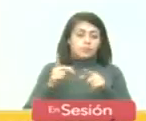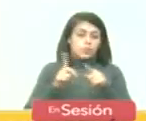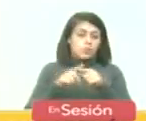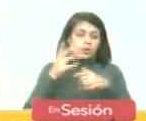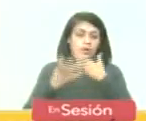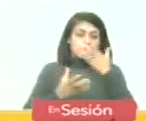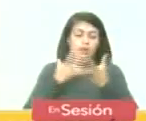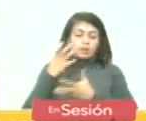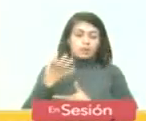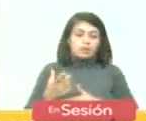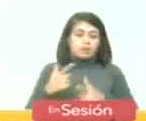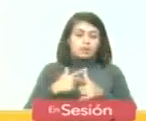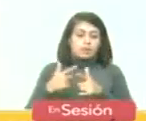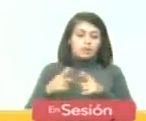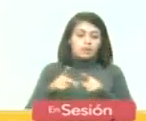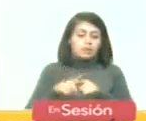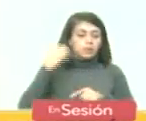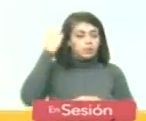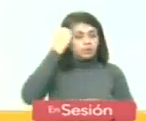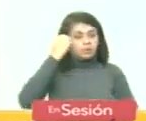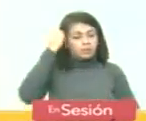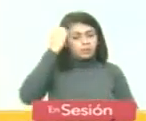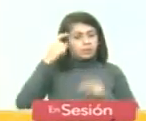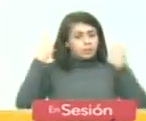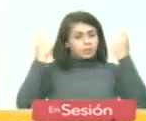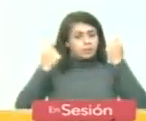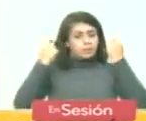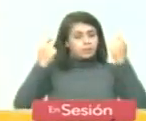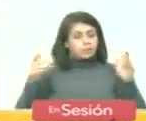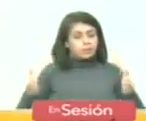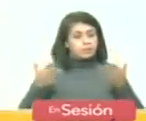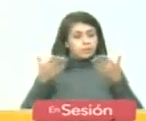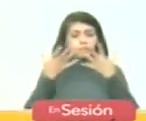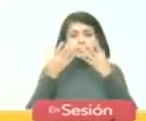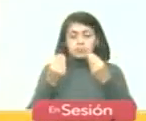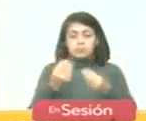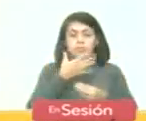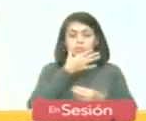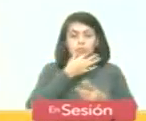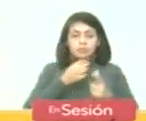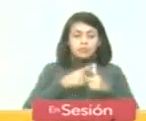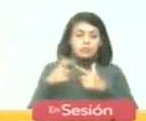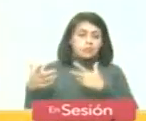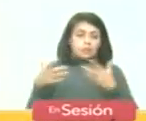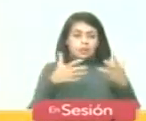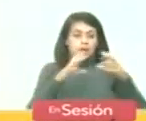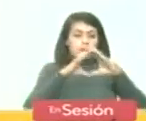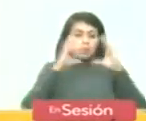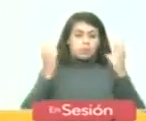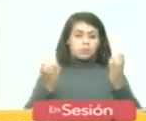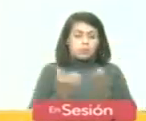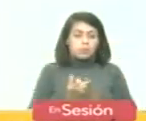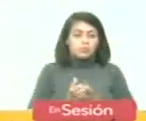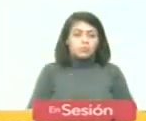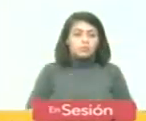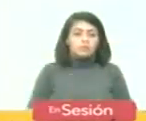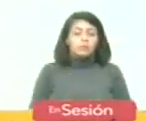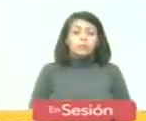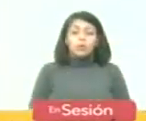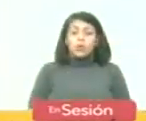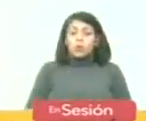Estados Unidos, en mi opinión, está promoviendo deliberadamente una guerra global.